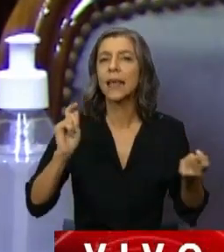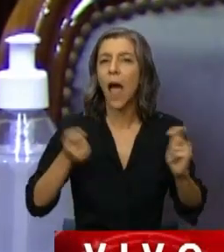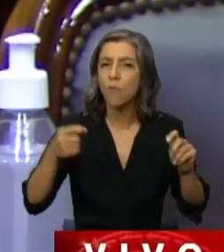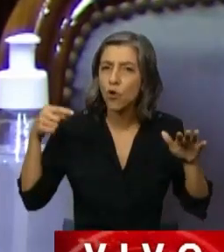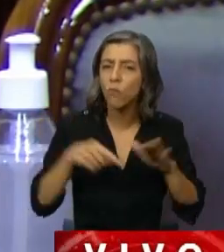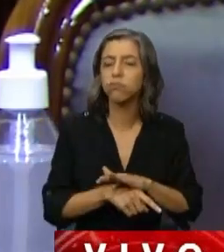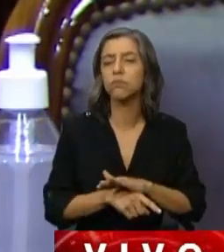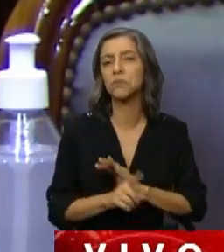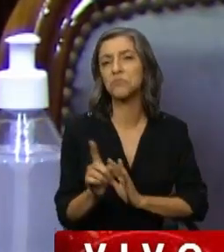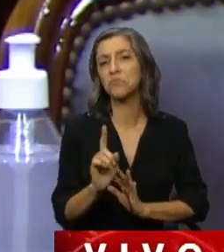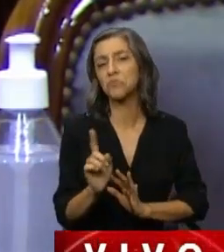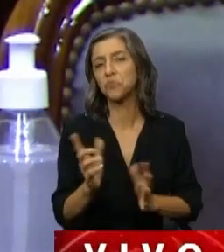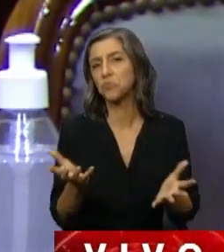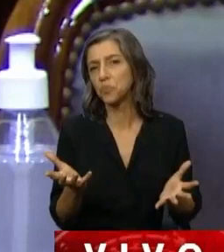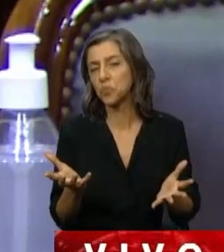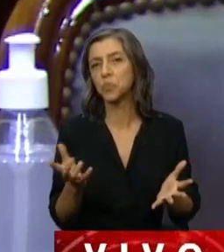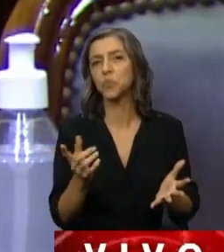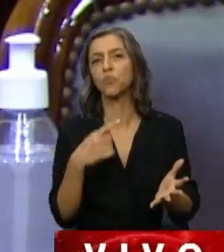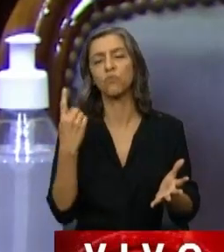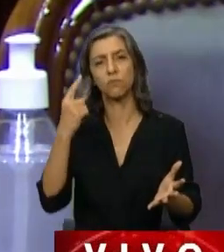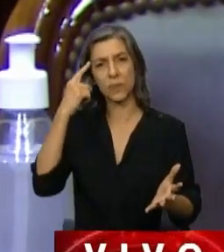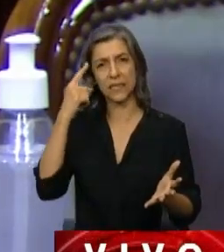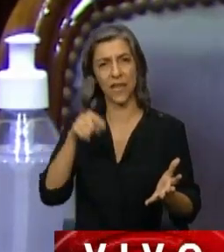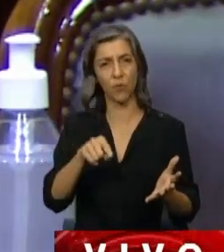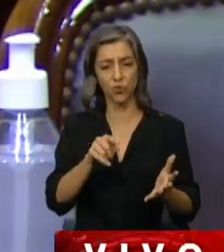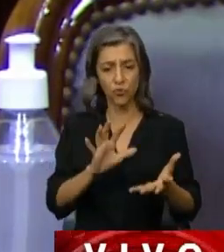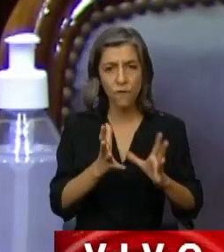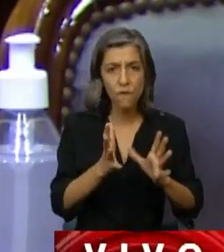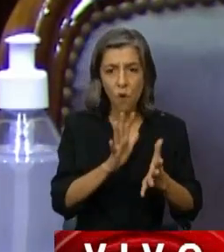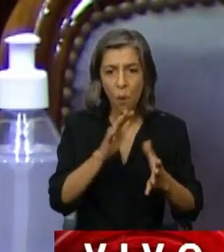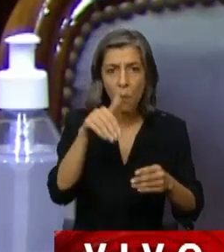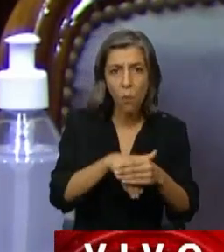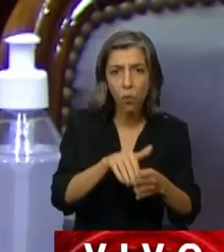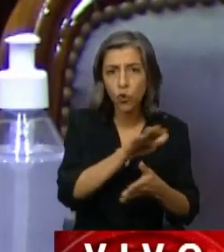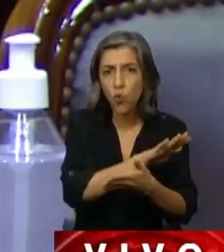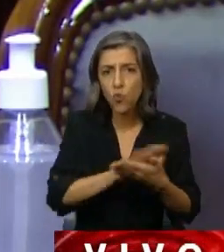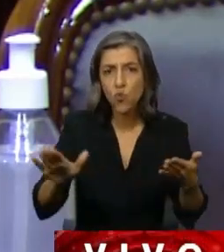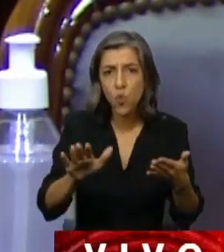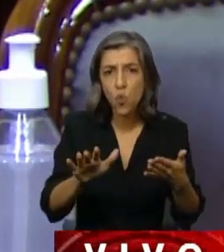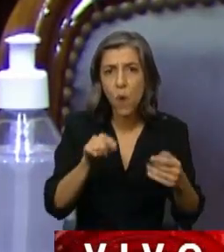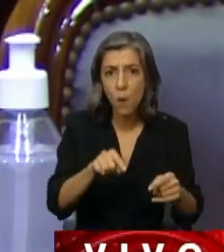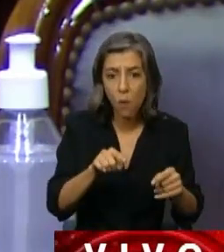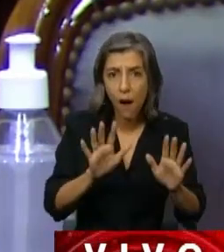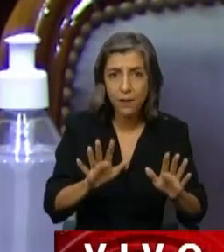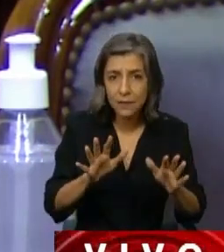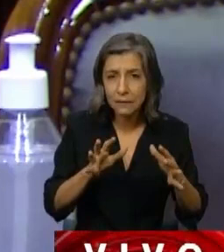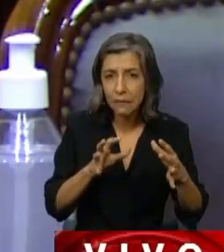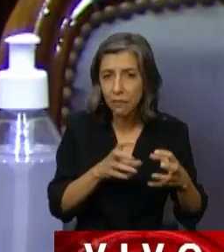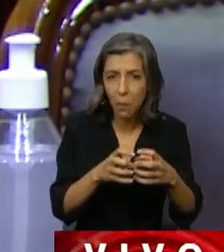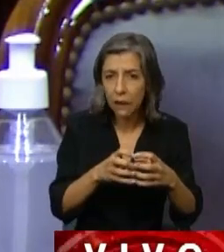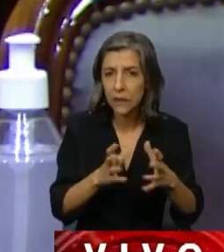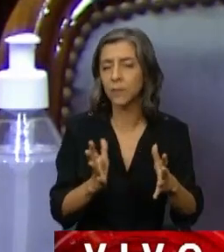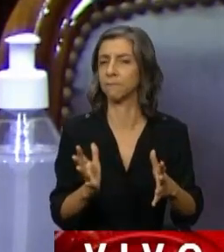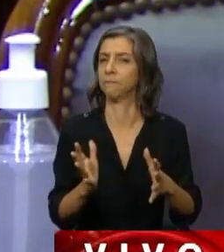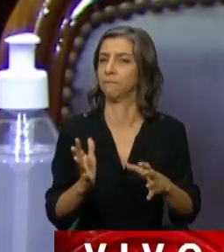abordar este debate para la sanción de un nuevo método de votación con la irresponsabilidad y oportunismo